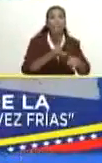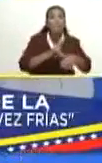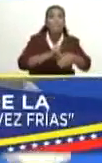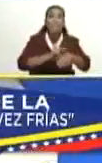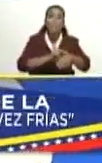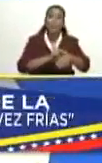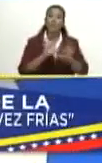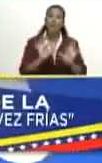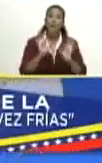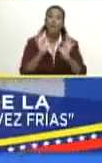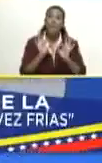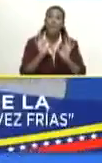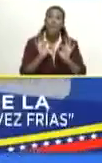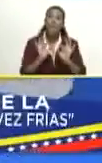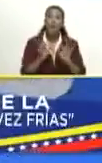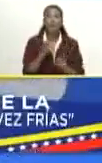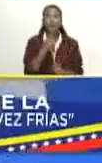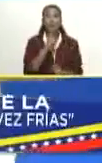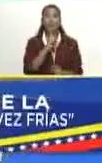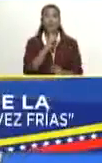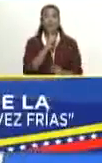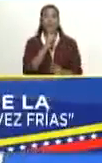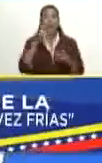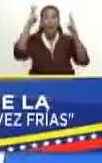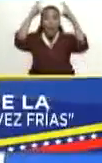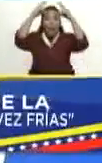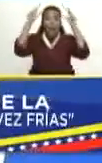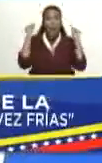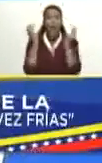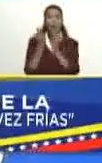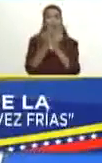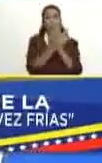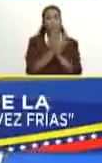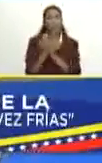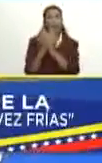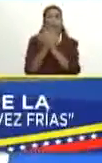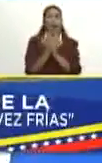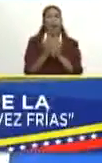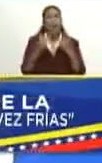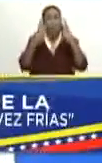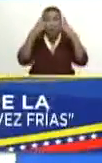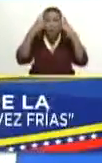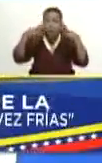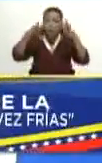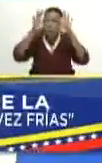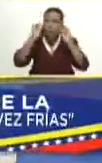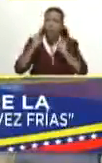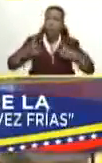estudiaran especialidades, para que estudiaran la enfermería, para que se forjaran.